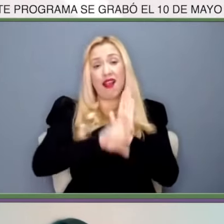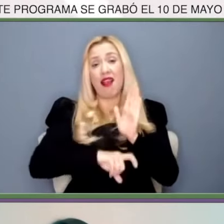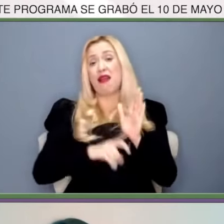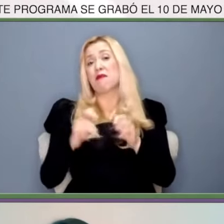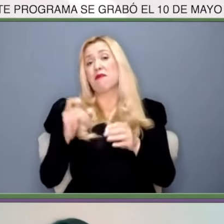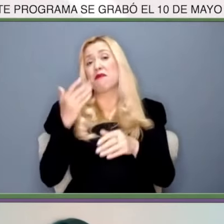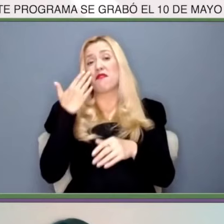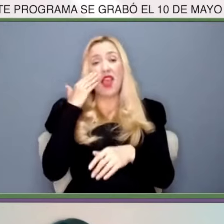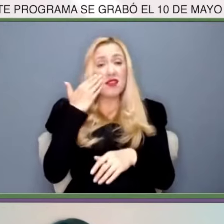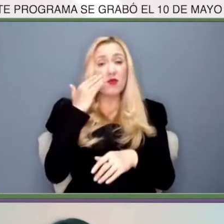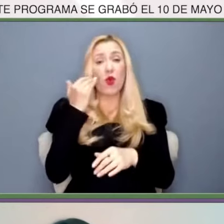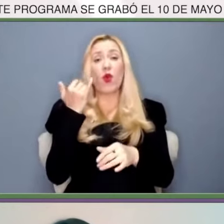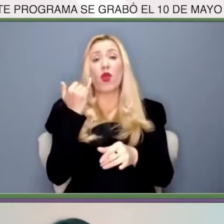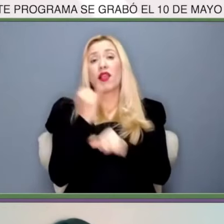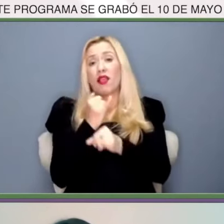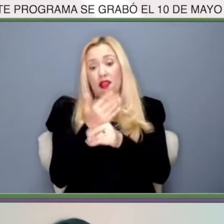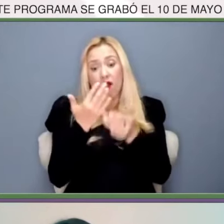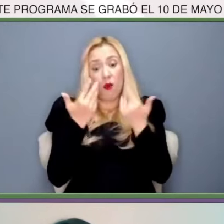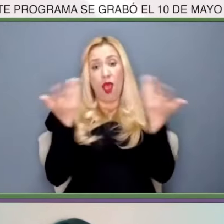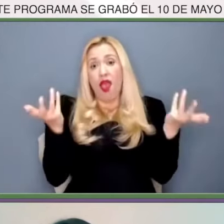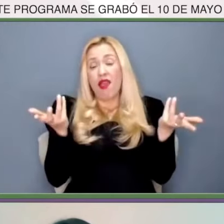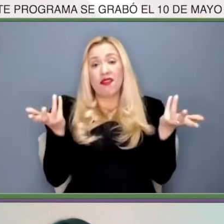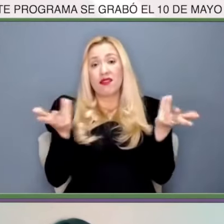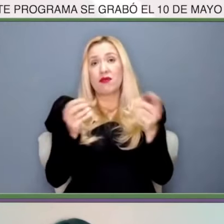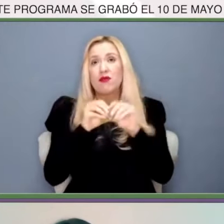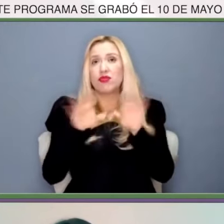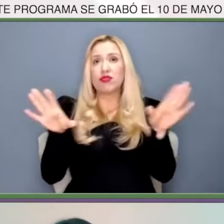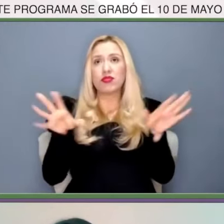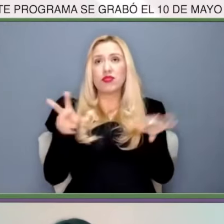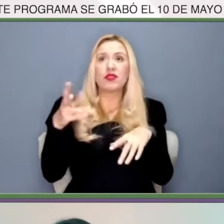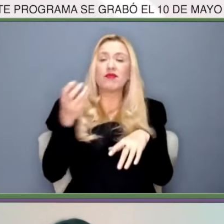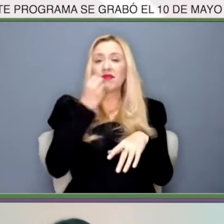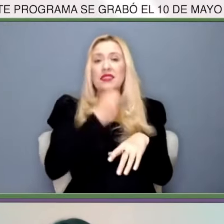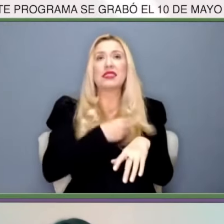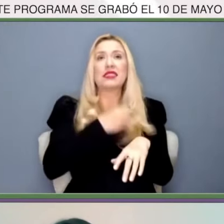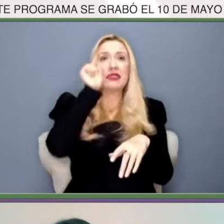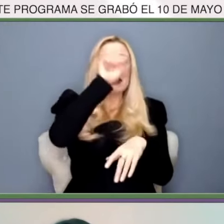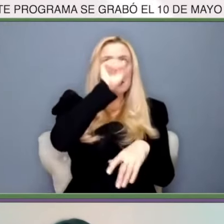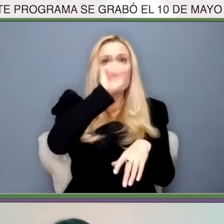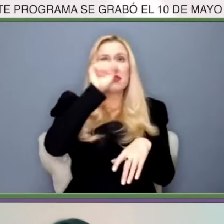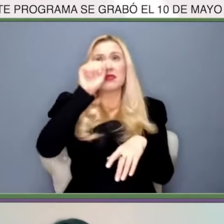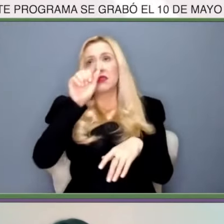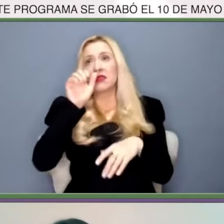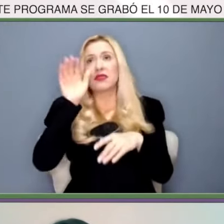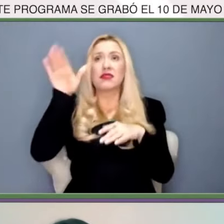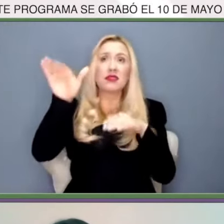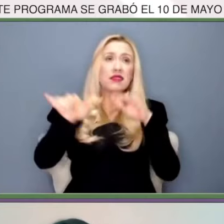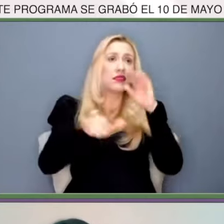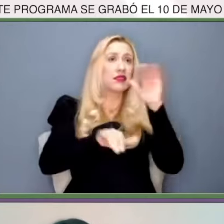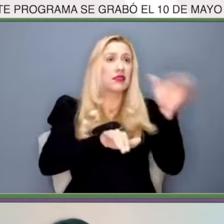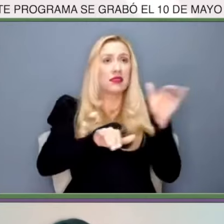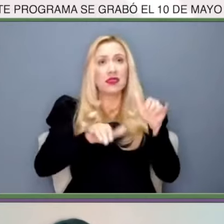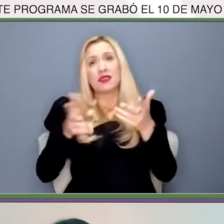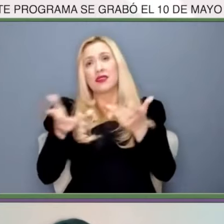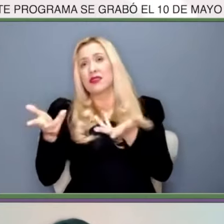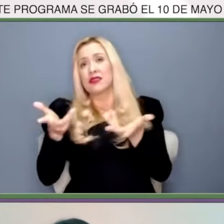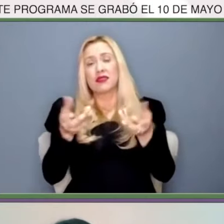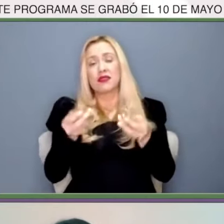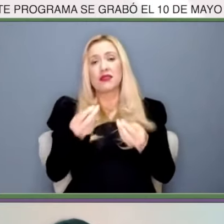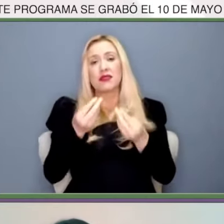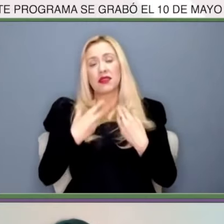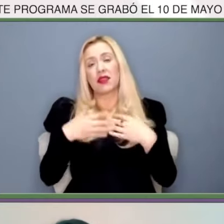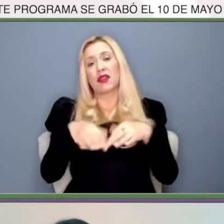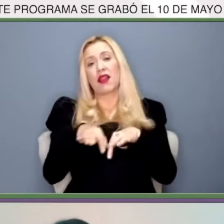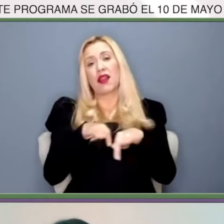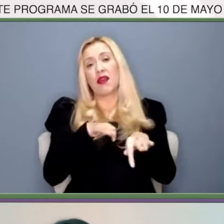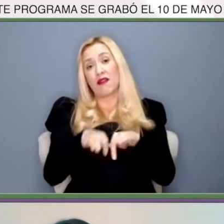servicios, ¿no? Y que están tocando puertas pues para que la gente les dé alguna clase de empleo,